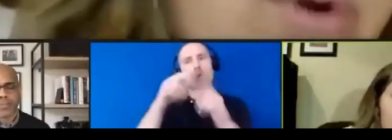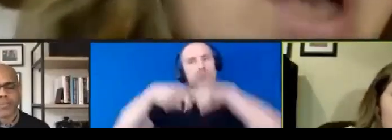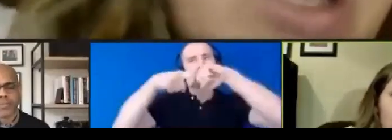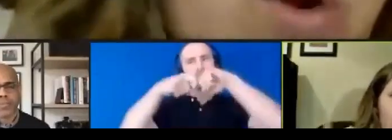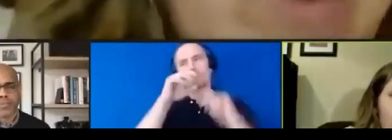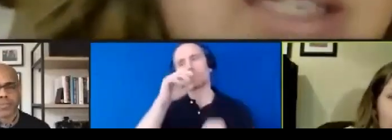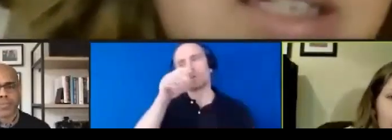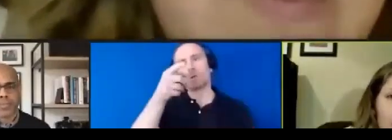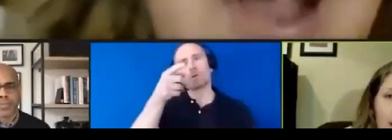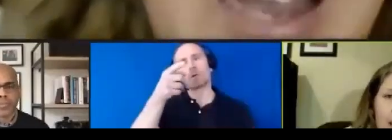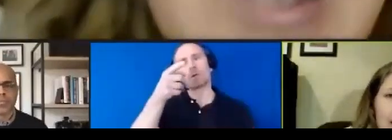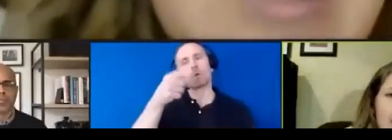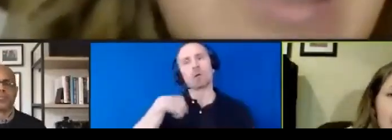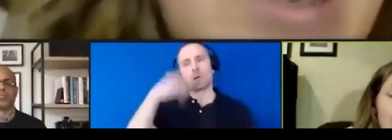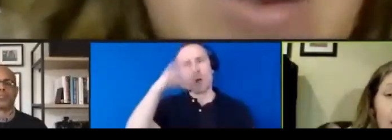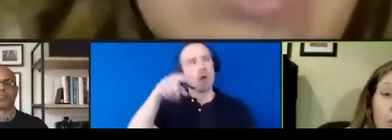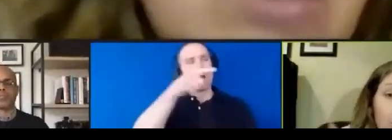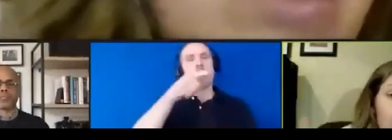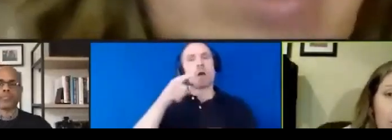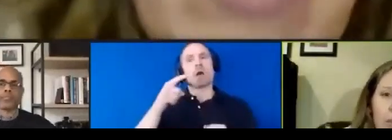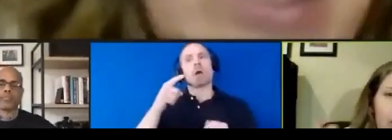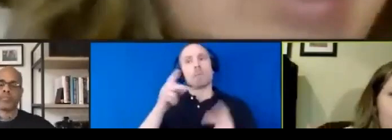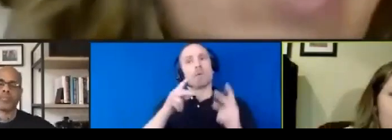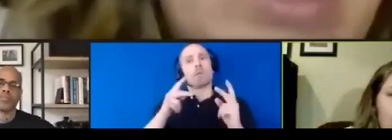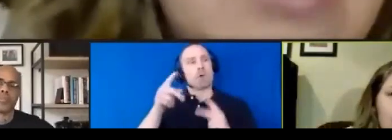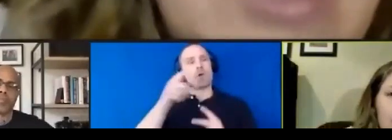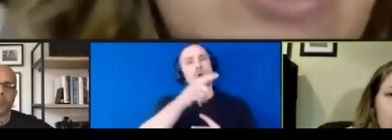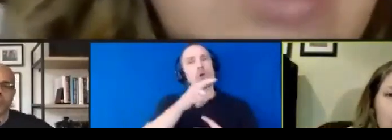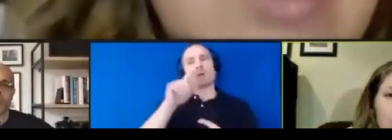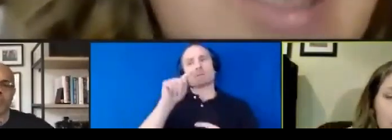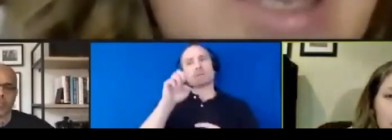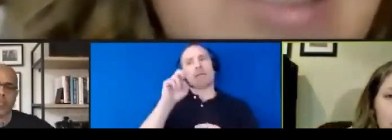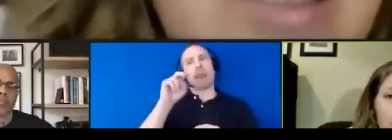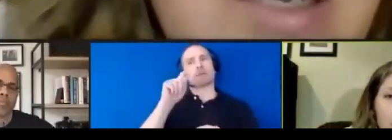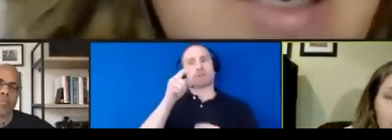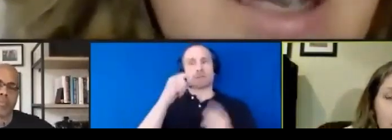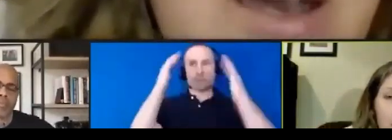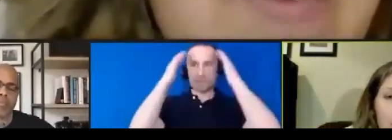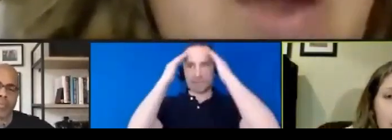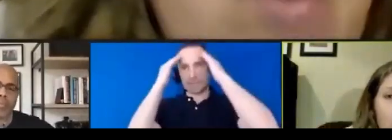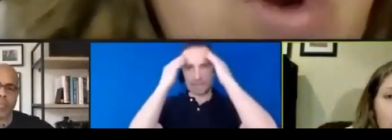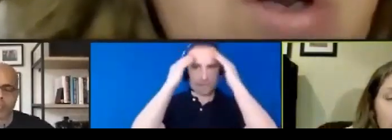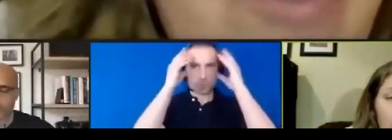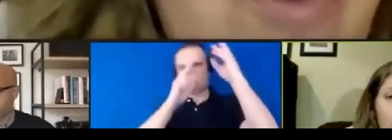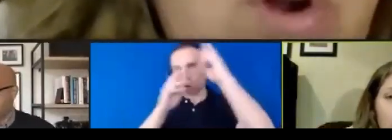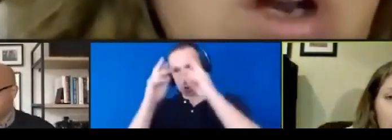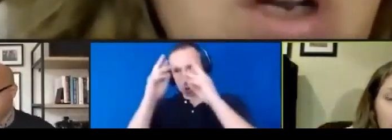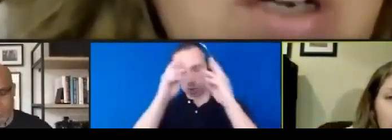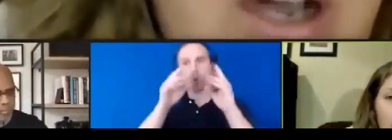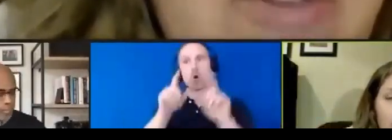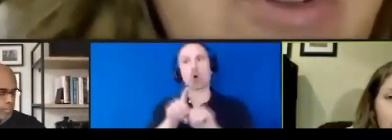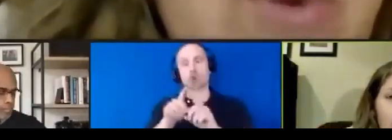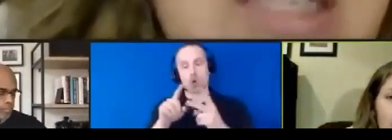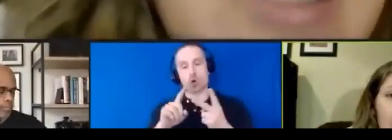se limita también y habla este es un poco de la historia